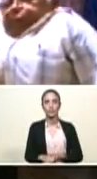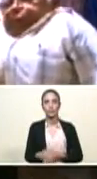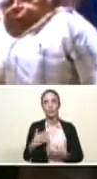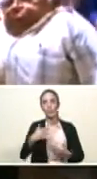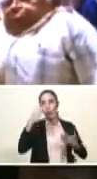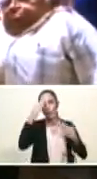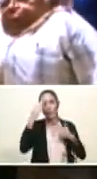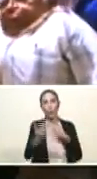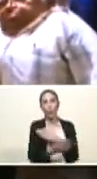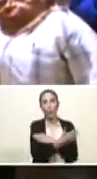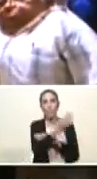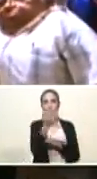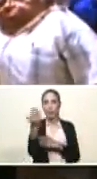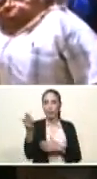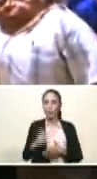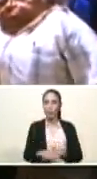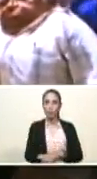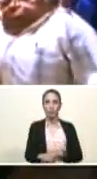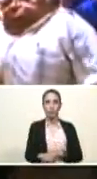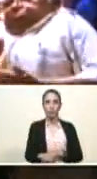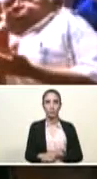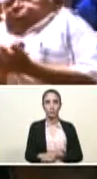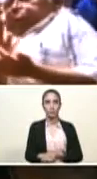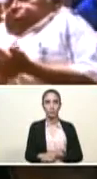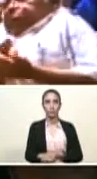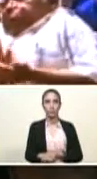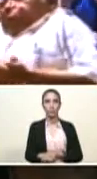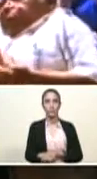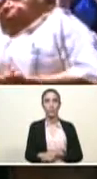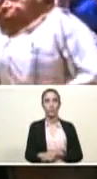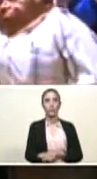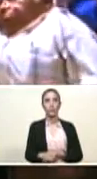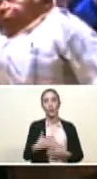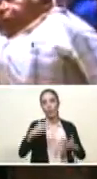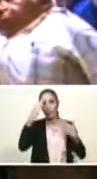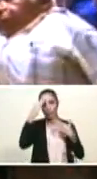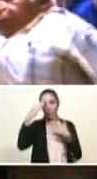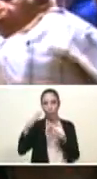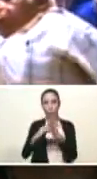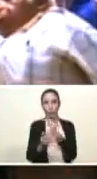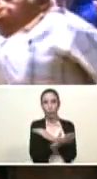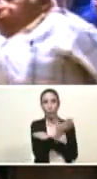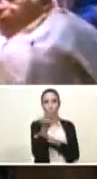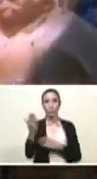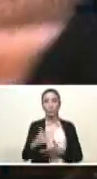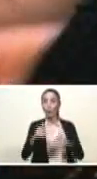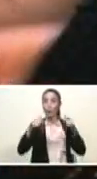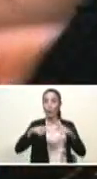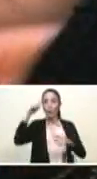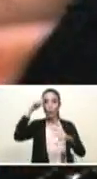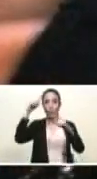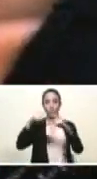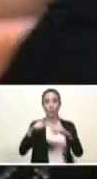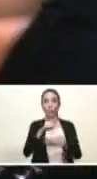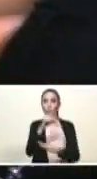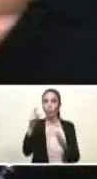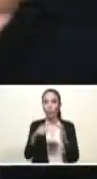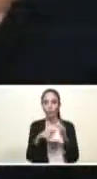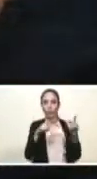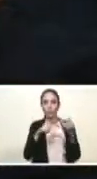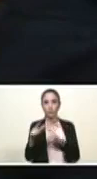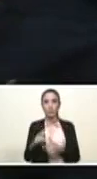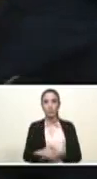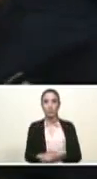fuerte aplauso para la camarada Elvira Molleda. Bueno, estamos cumpliendo la meta, camarada